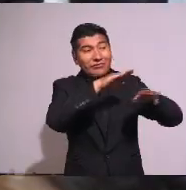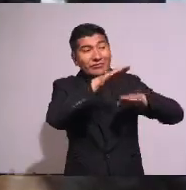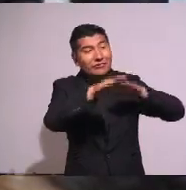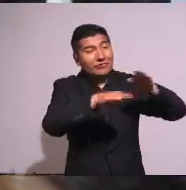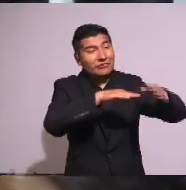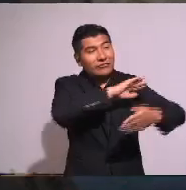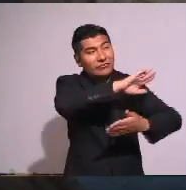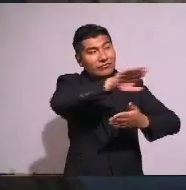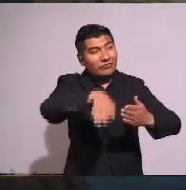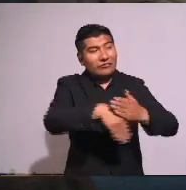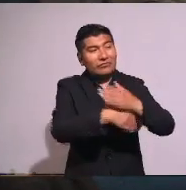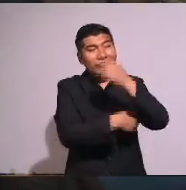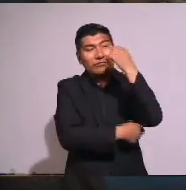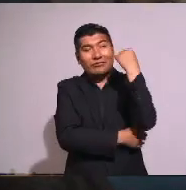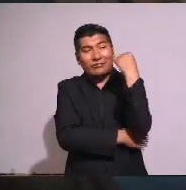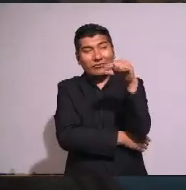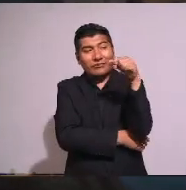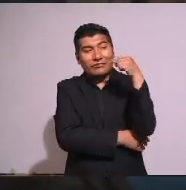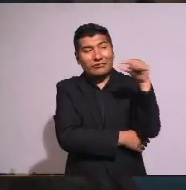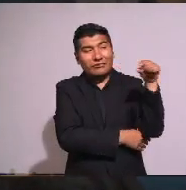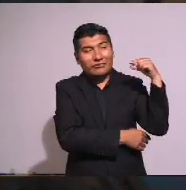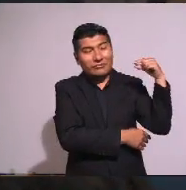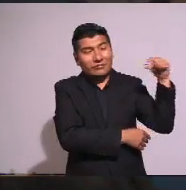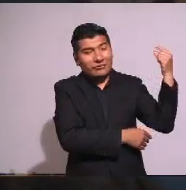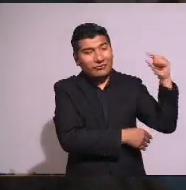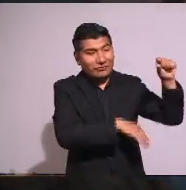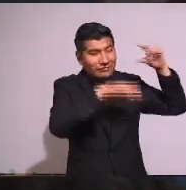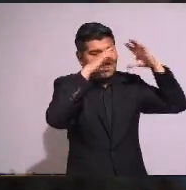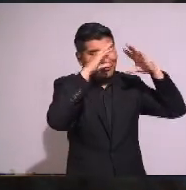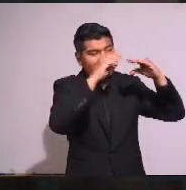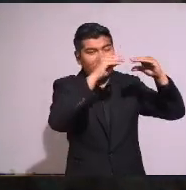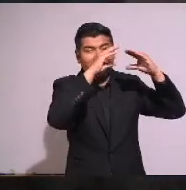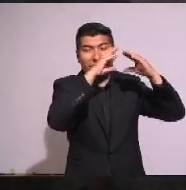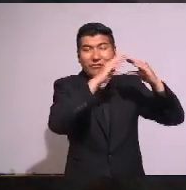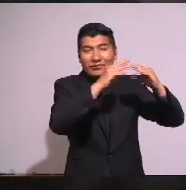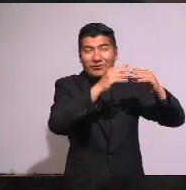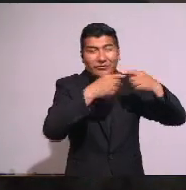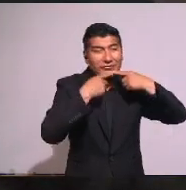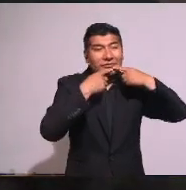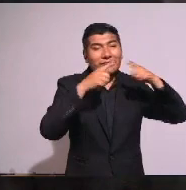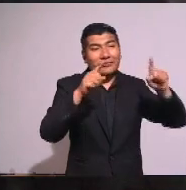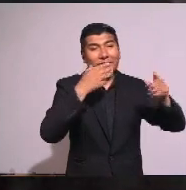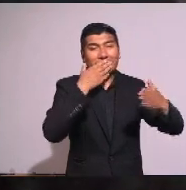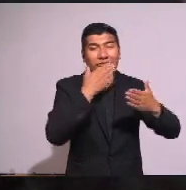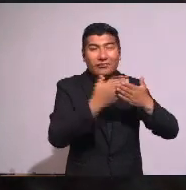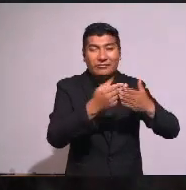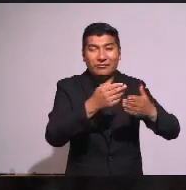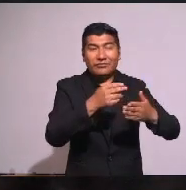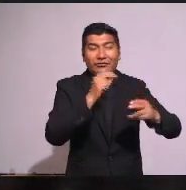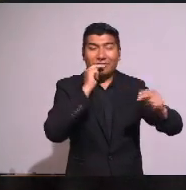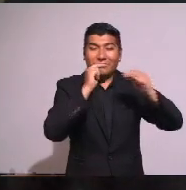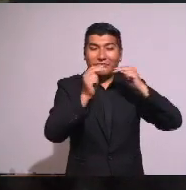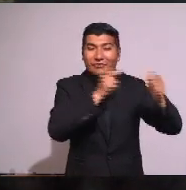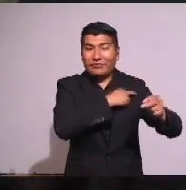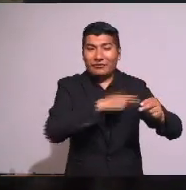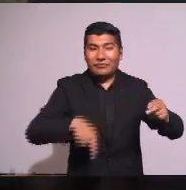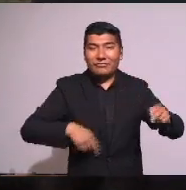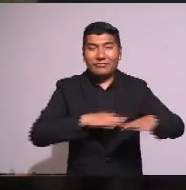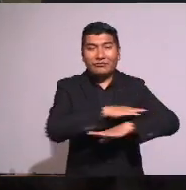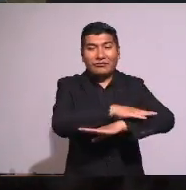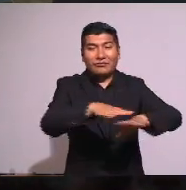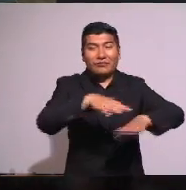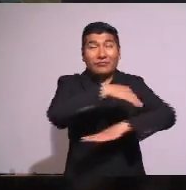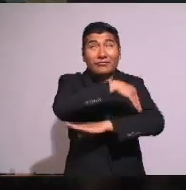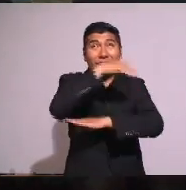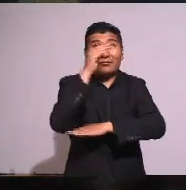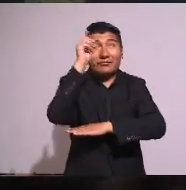la Galilea, enseñando en las sinagogas, proclamando la buena noticia del reino,